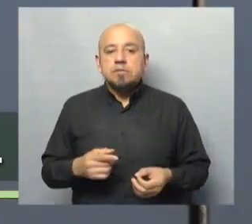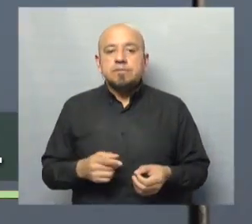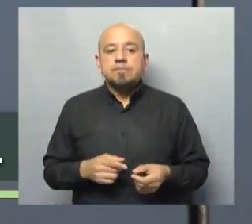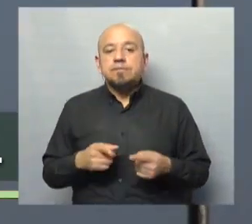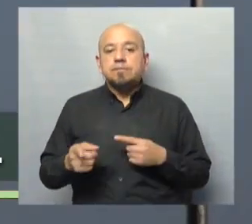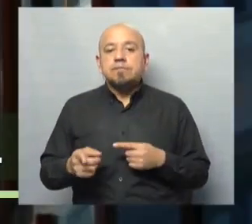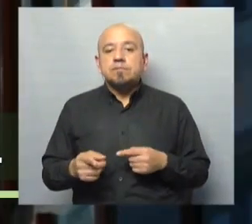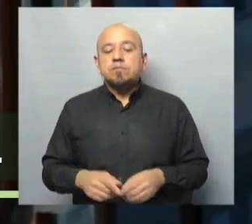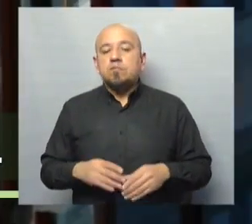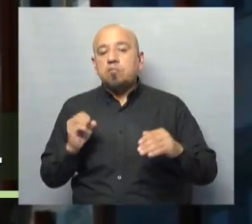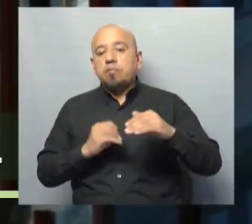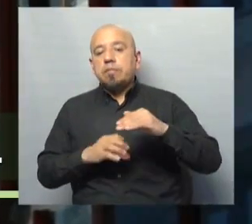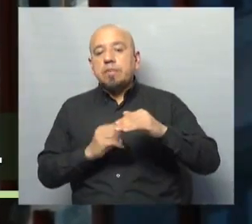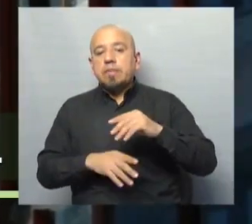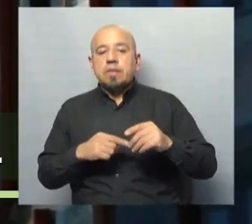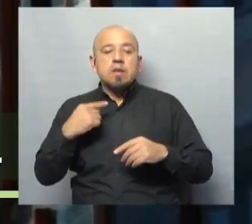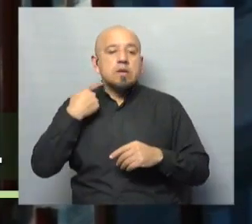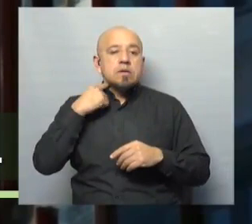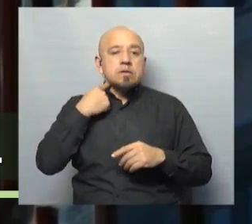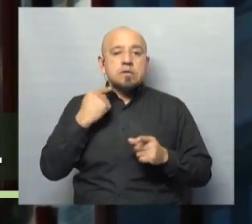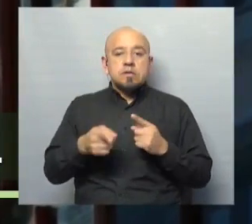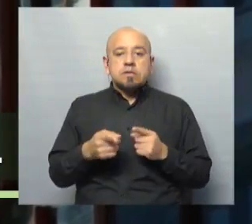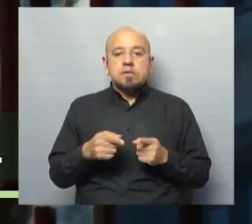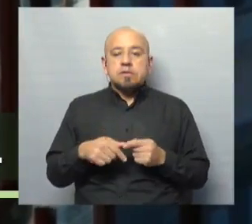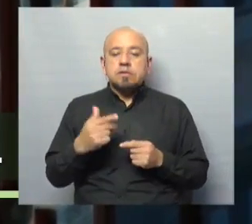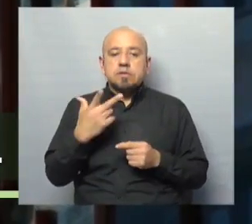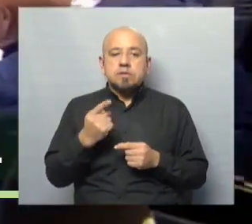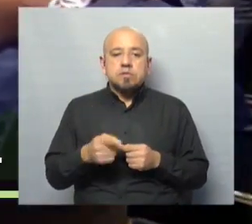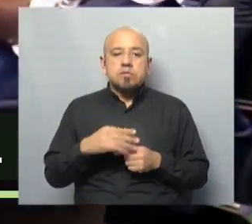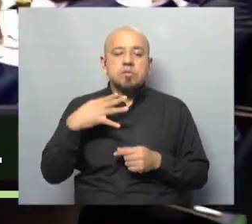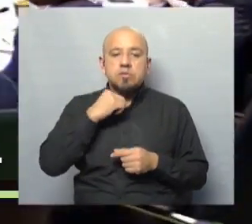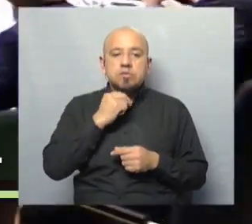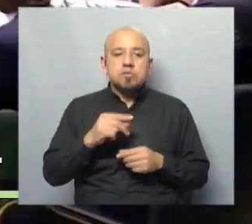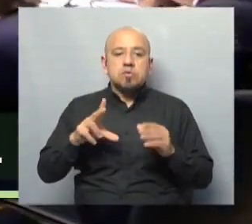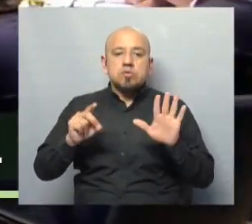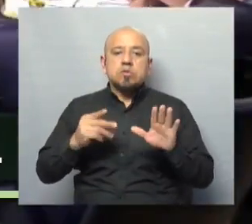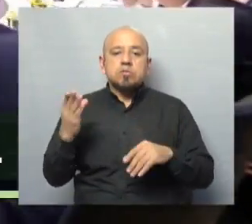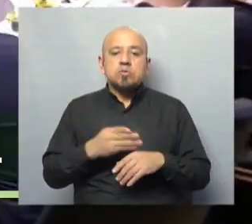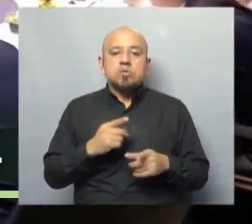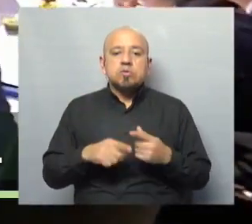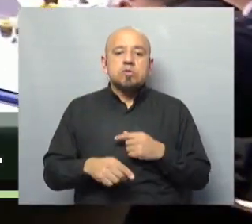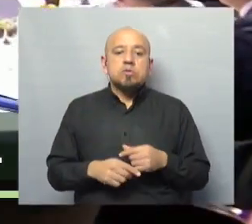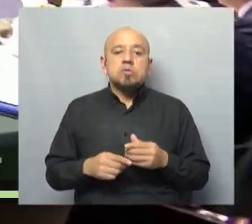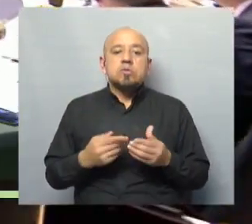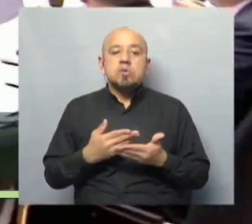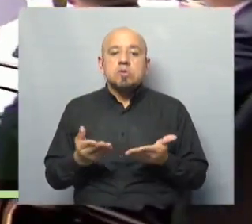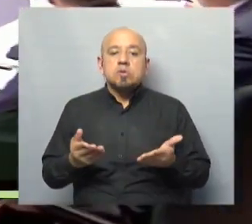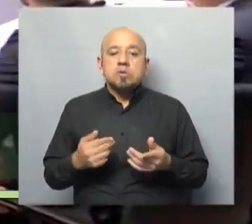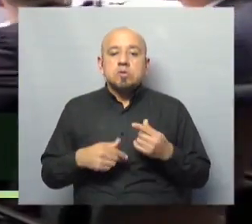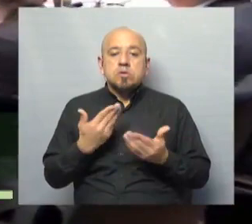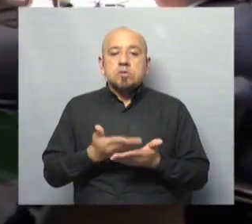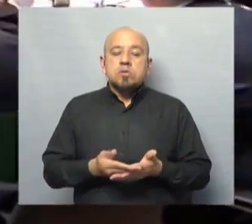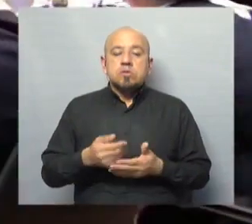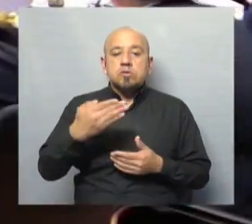tanto los depósitos de gas de la unión europea' superaron este 31 de agosto el 80 por ciento un umbral de referencia que se había propuesto bruselas